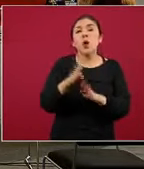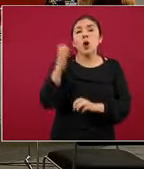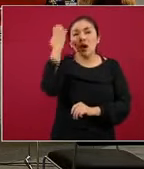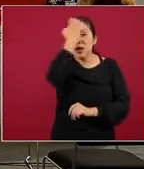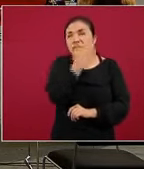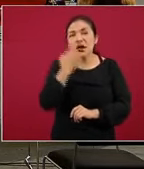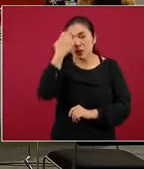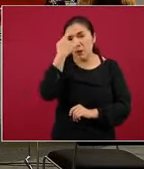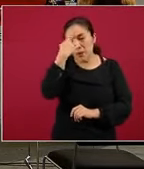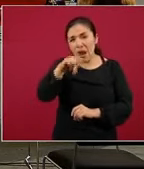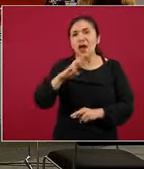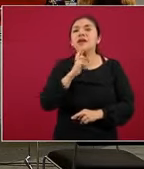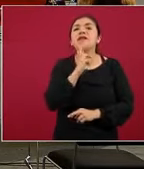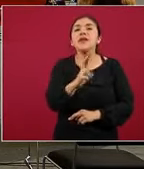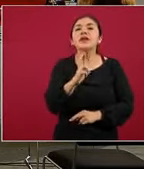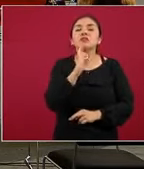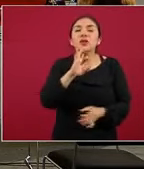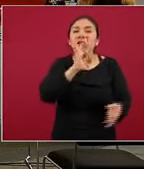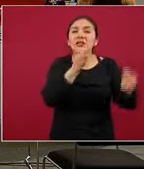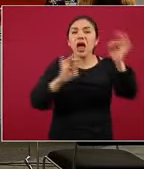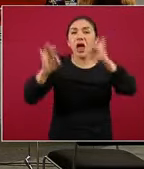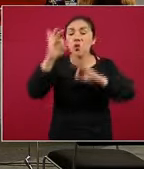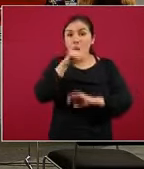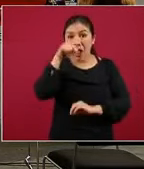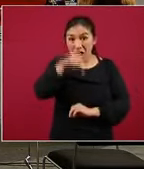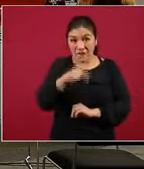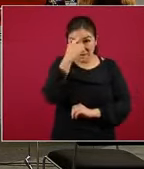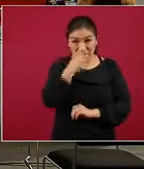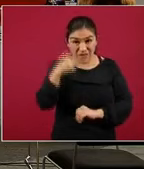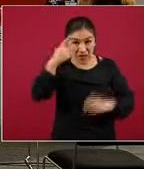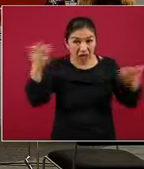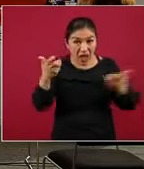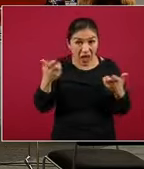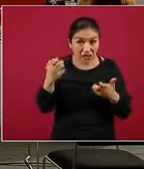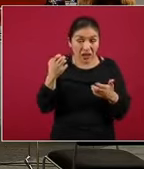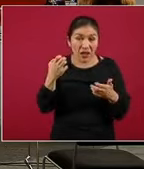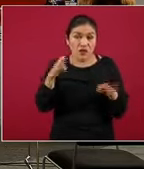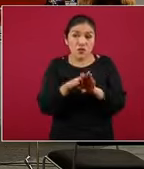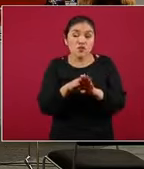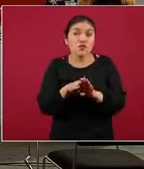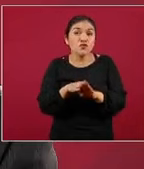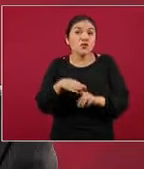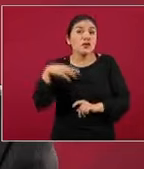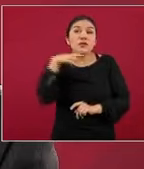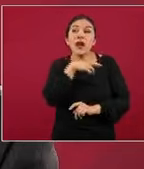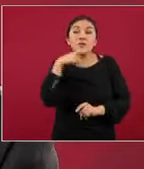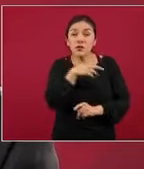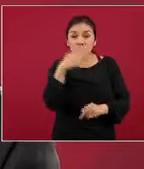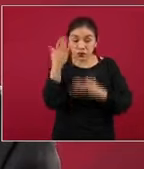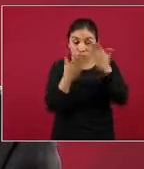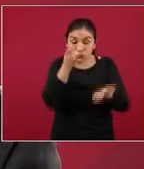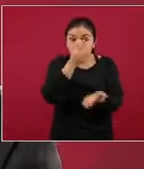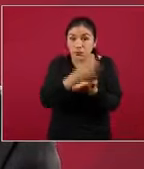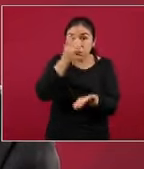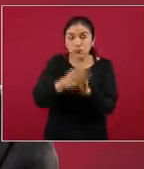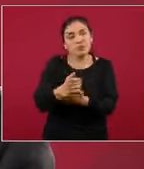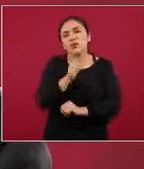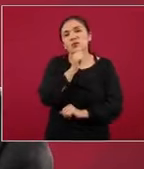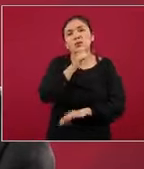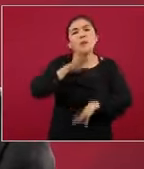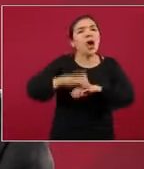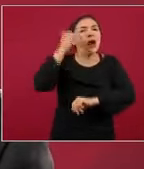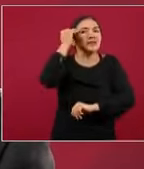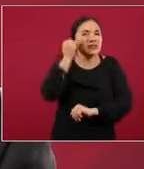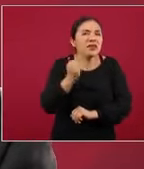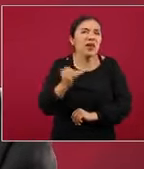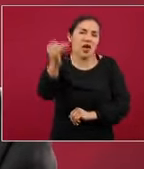respuesta celular. Esos no se pueden hacer tan fácilmente, no están tan estandarizados y llevan más